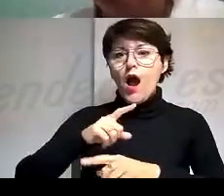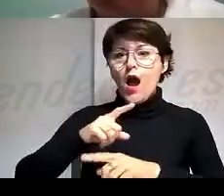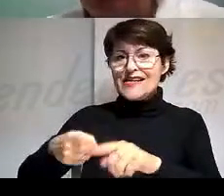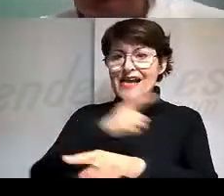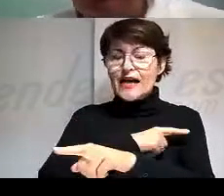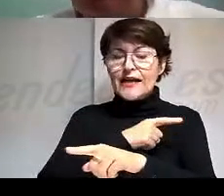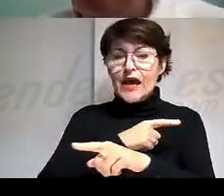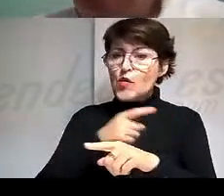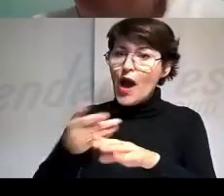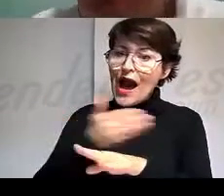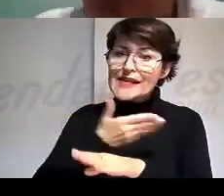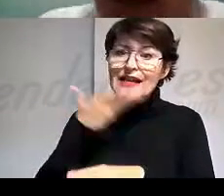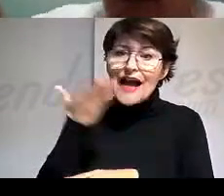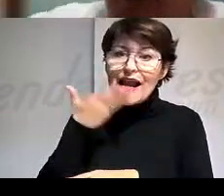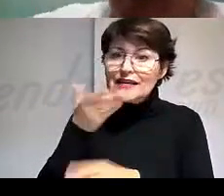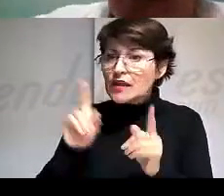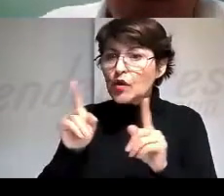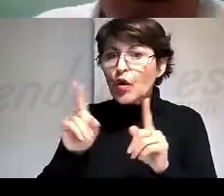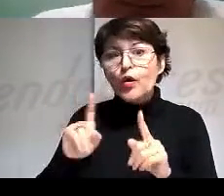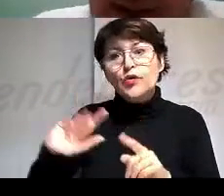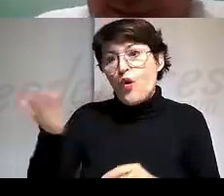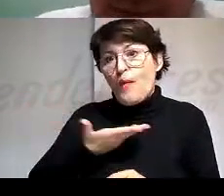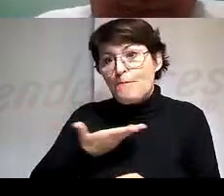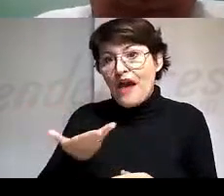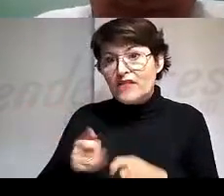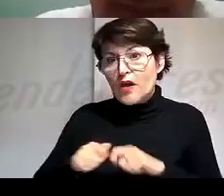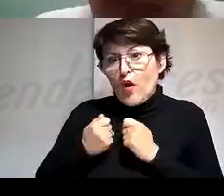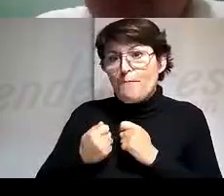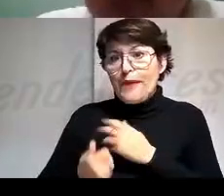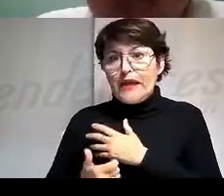funcionar sus músculos sin que haya un estiramiento previo.